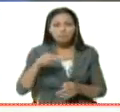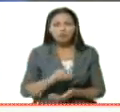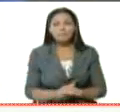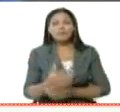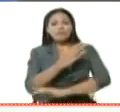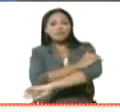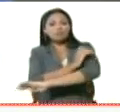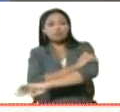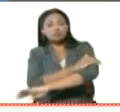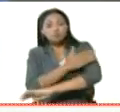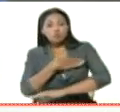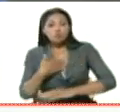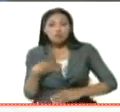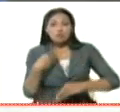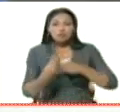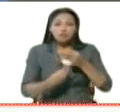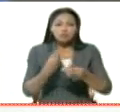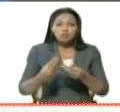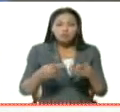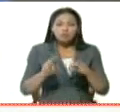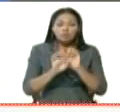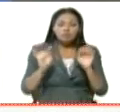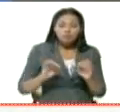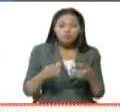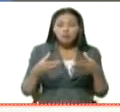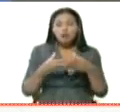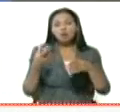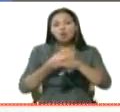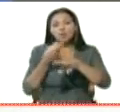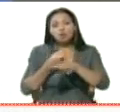se pretendió indilgar al gobierno